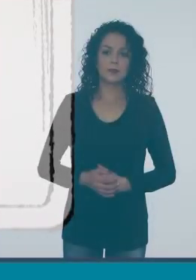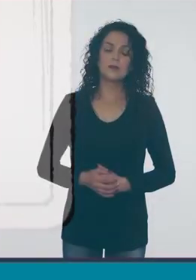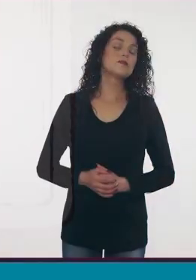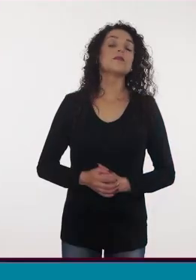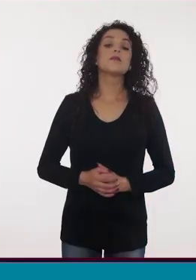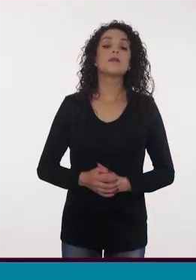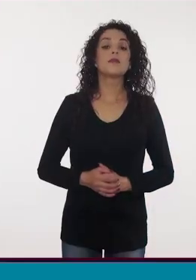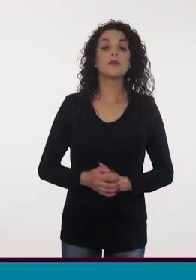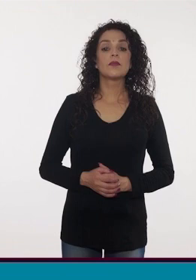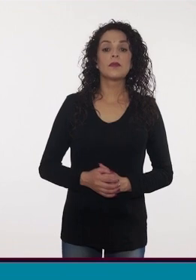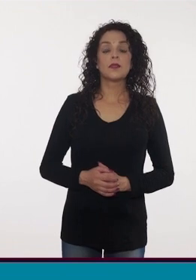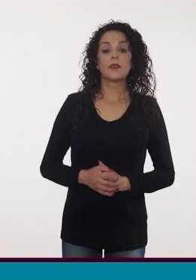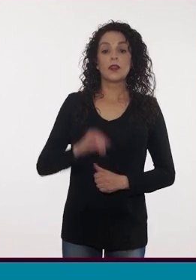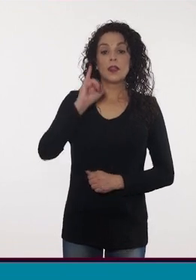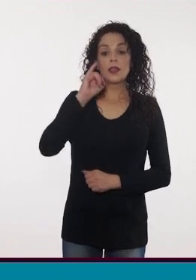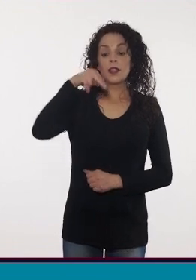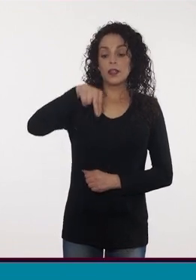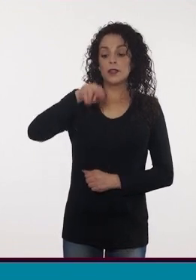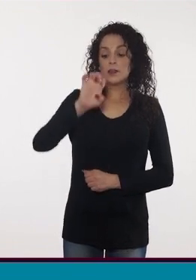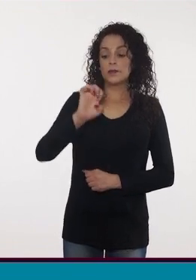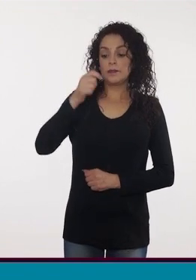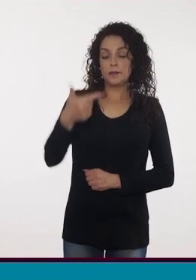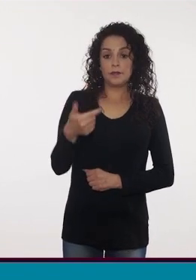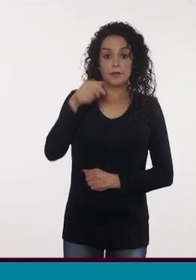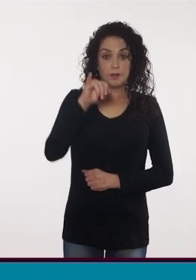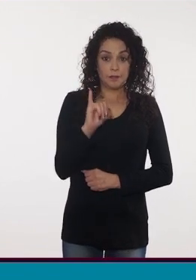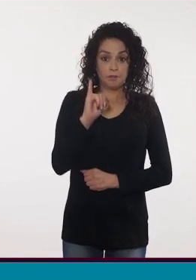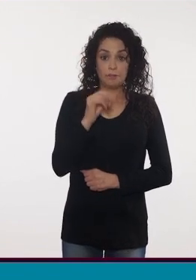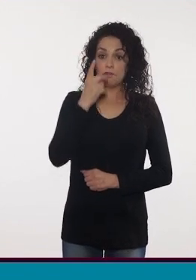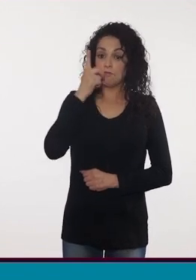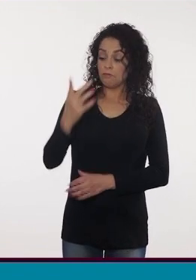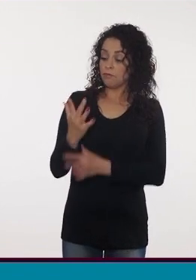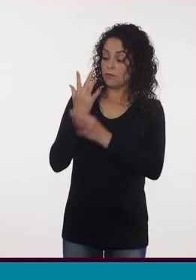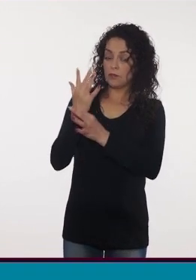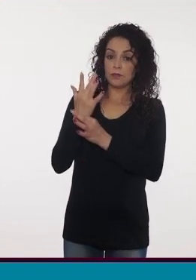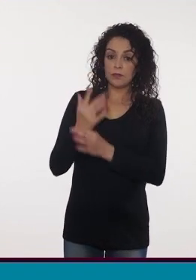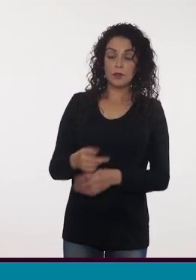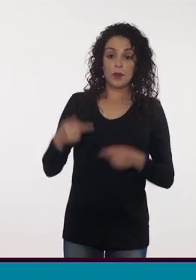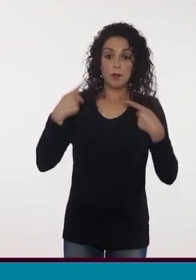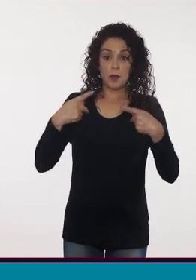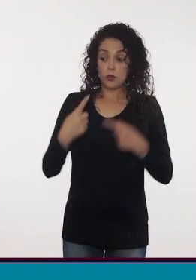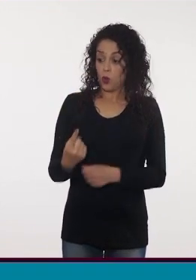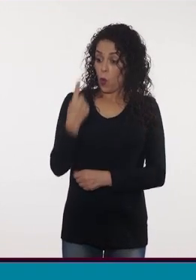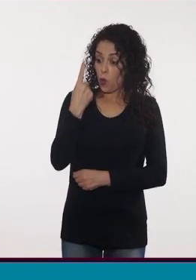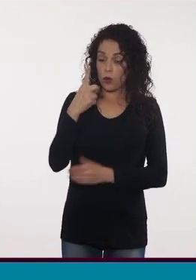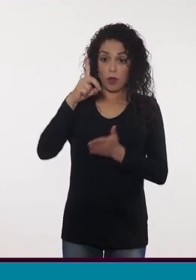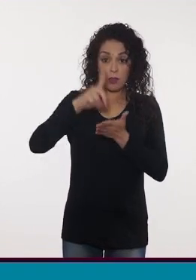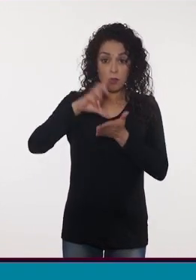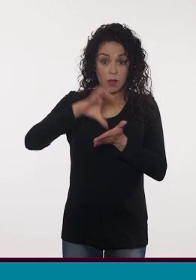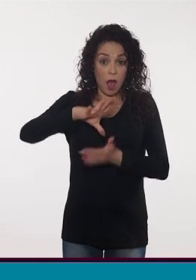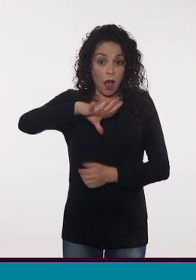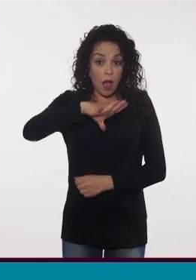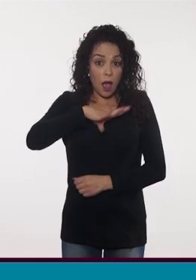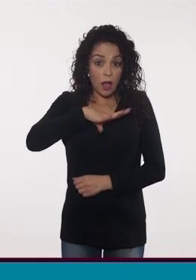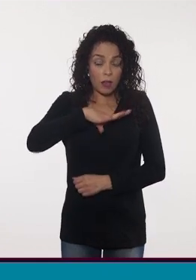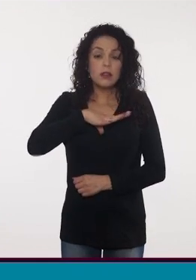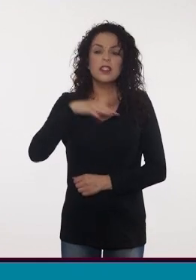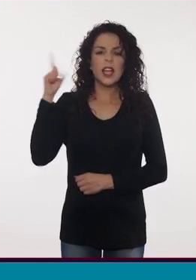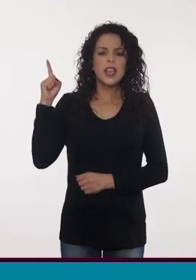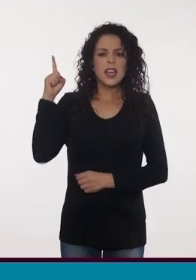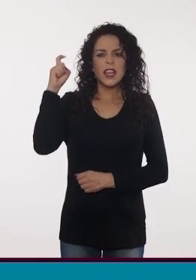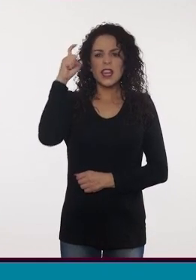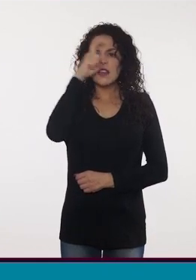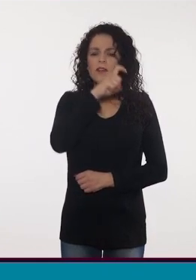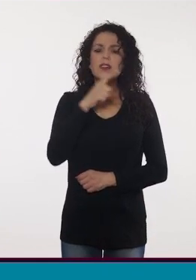Según el Instituto Nacional de Estadística, Geografía e Informática, una persona con discapacidad es aquella que tiene alguna dificultad